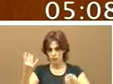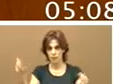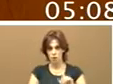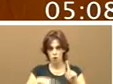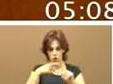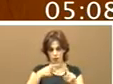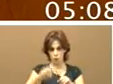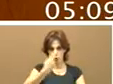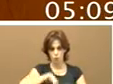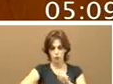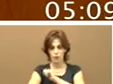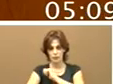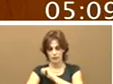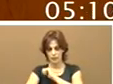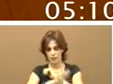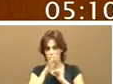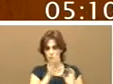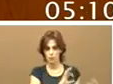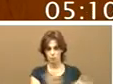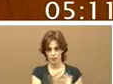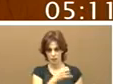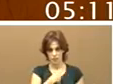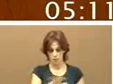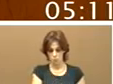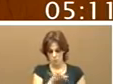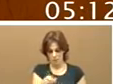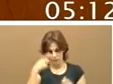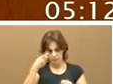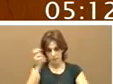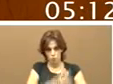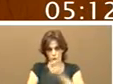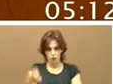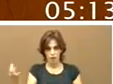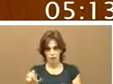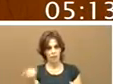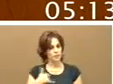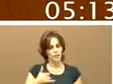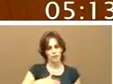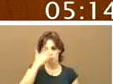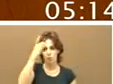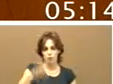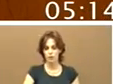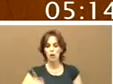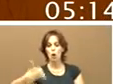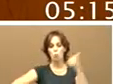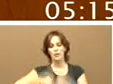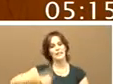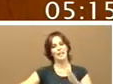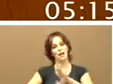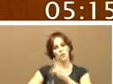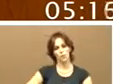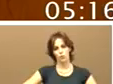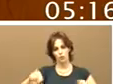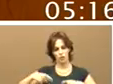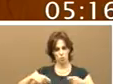las estrategias que están definidas y buscando sobre todo el fin de la competitividad del